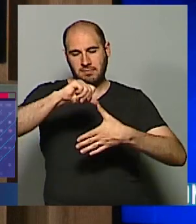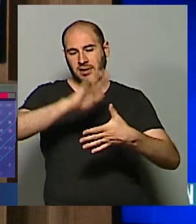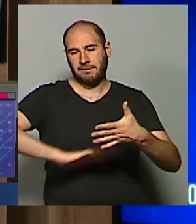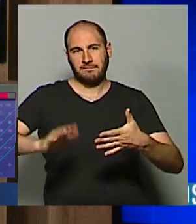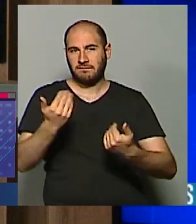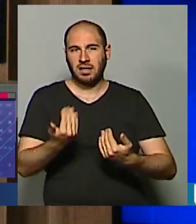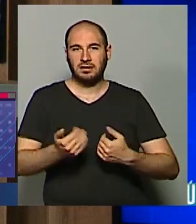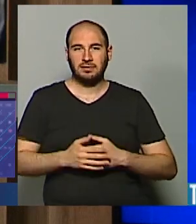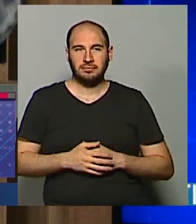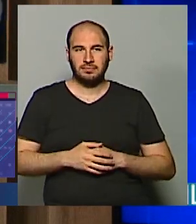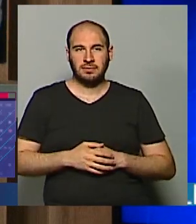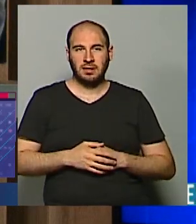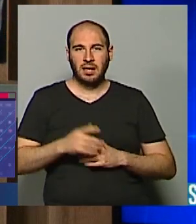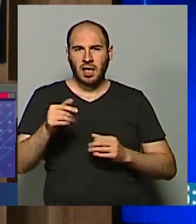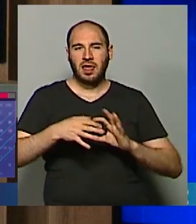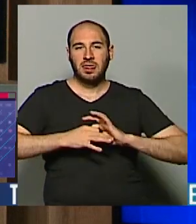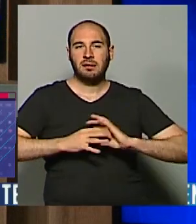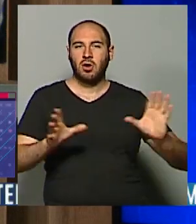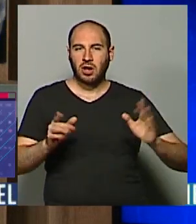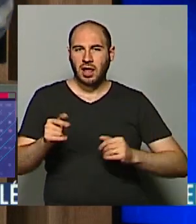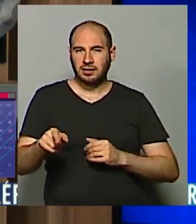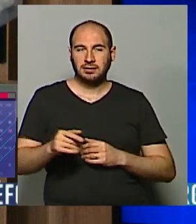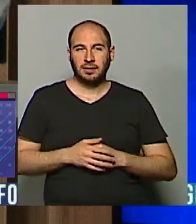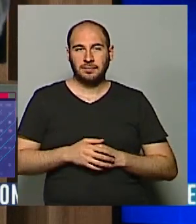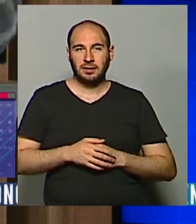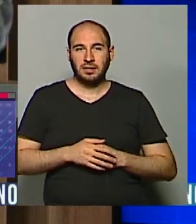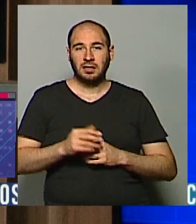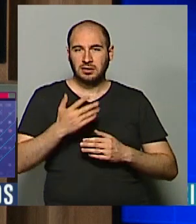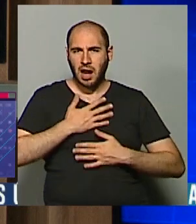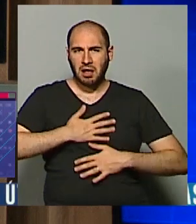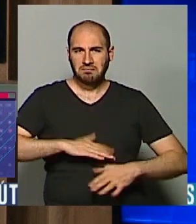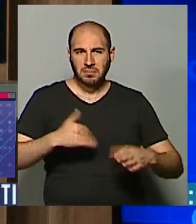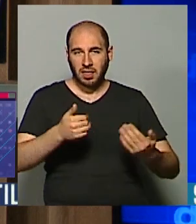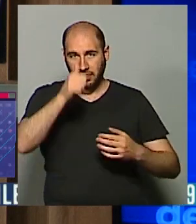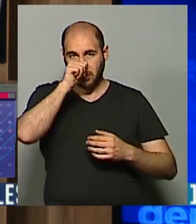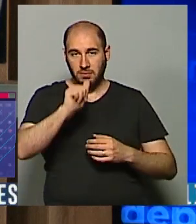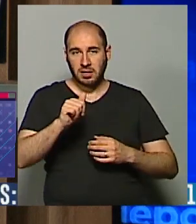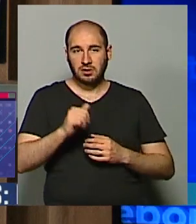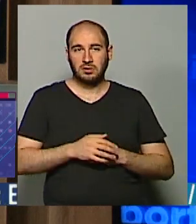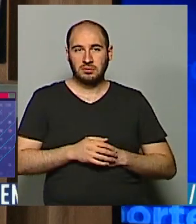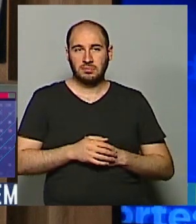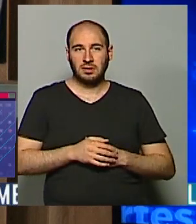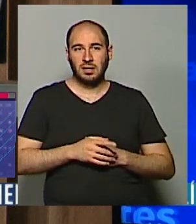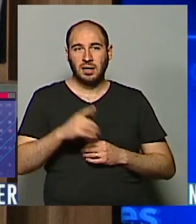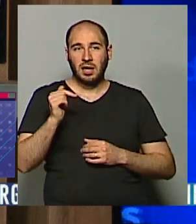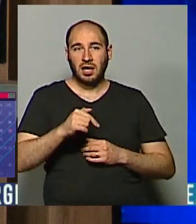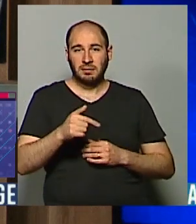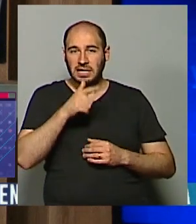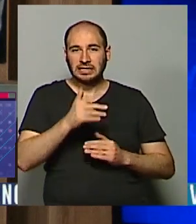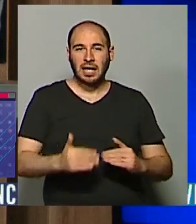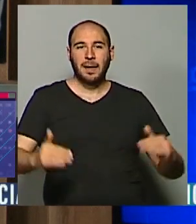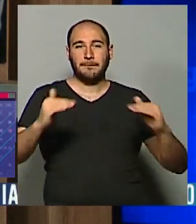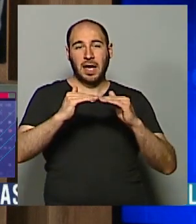Latina, de democracia, ¿no es cierto?, y mandó tranquilidad. El domingo fue prácticamente un